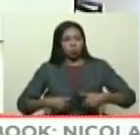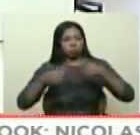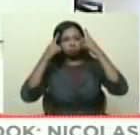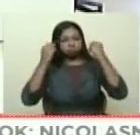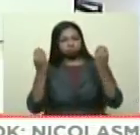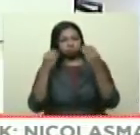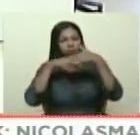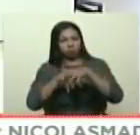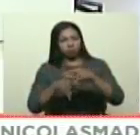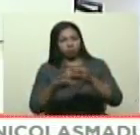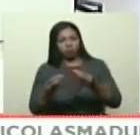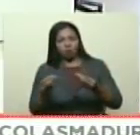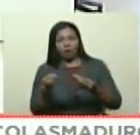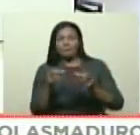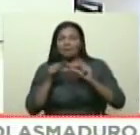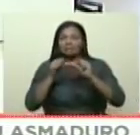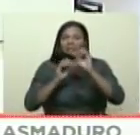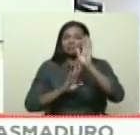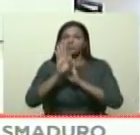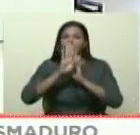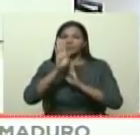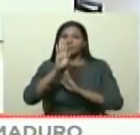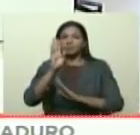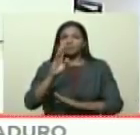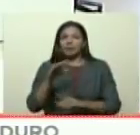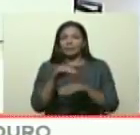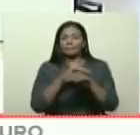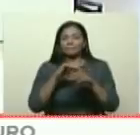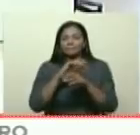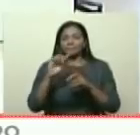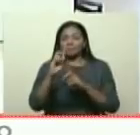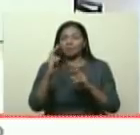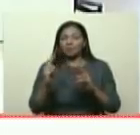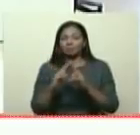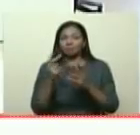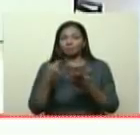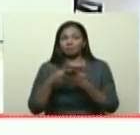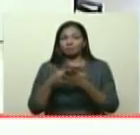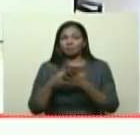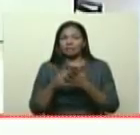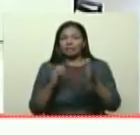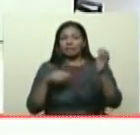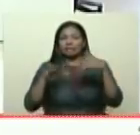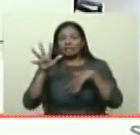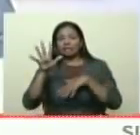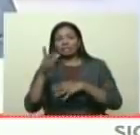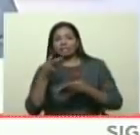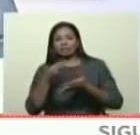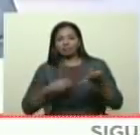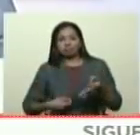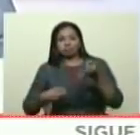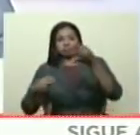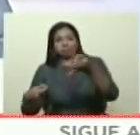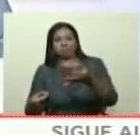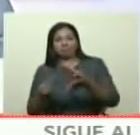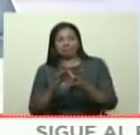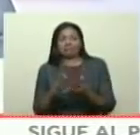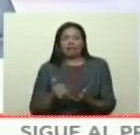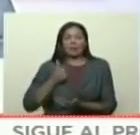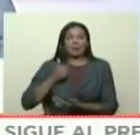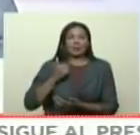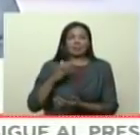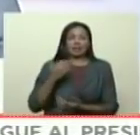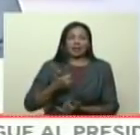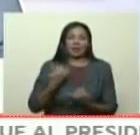capacidades. Para seguir avanzando, Ernesto Villegas, primer punto de cuenta. Mira, Ernesto trajo como 15 puntos de cuenta. Vamos a aprovecharlo,